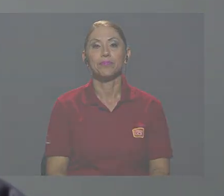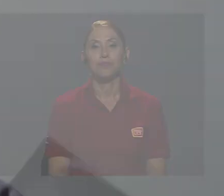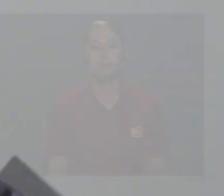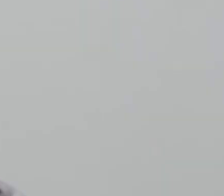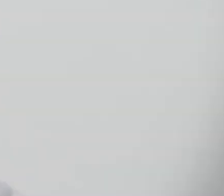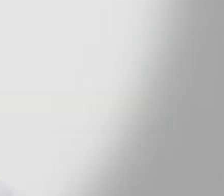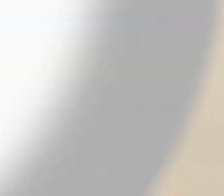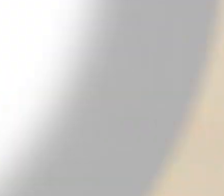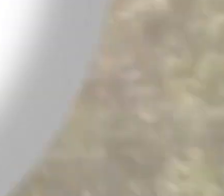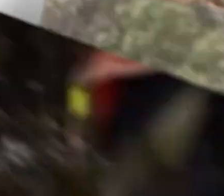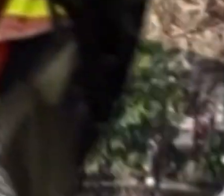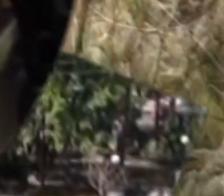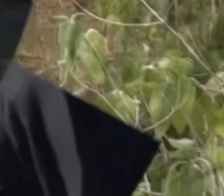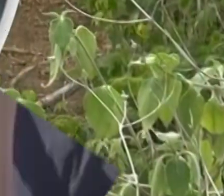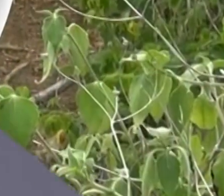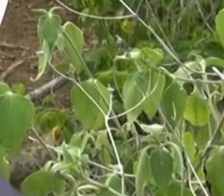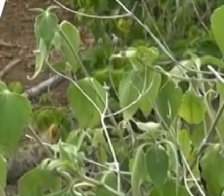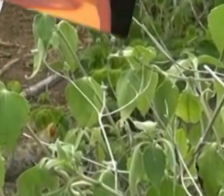disciplinas.